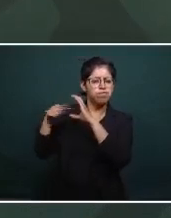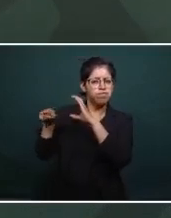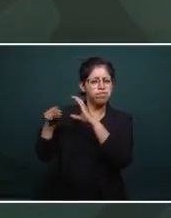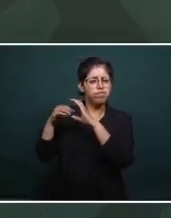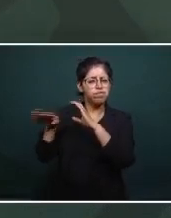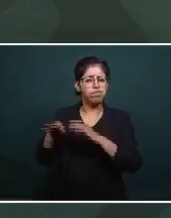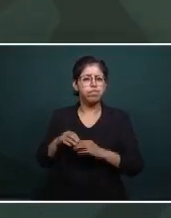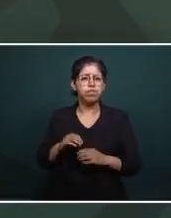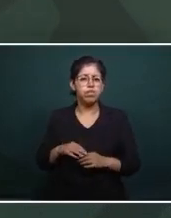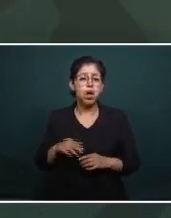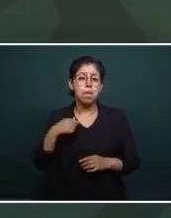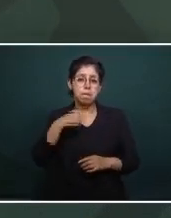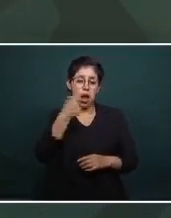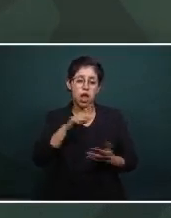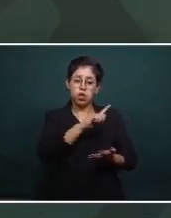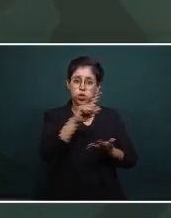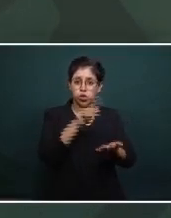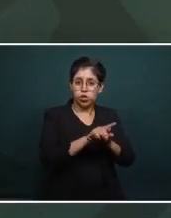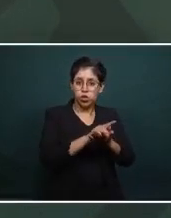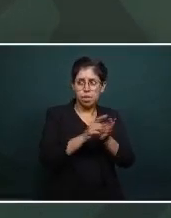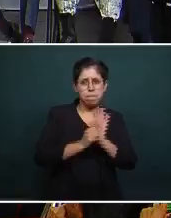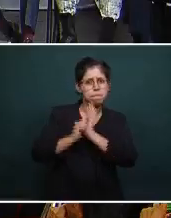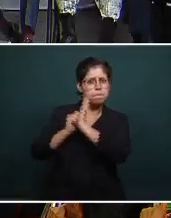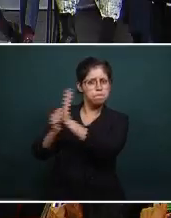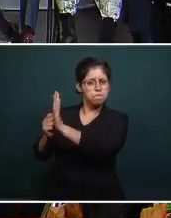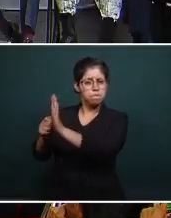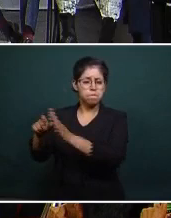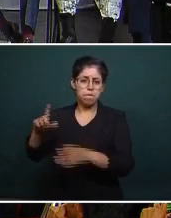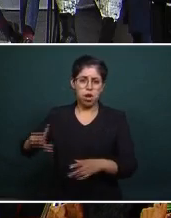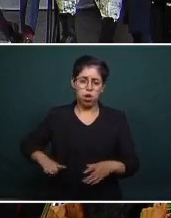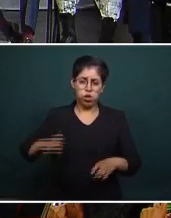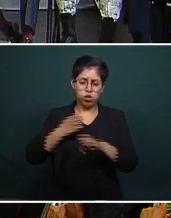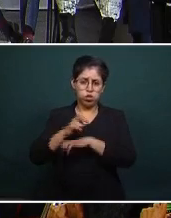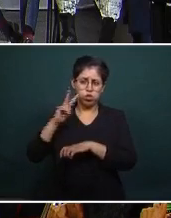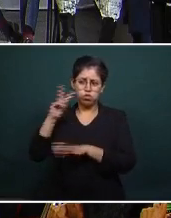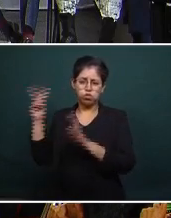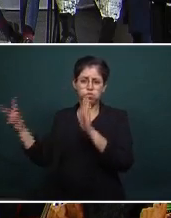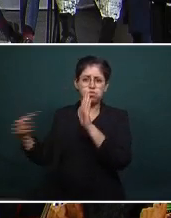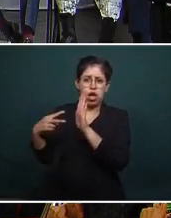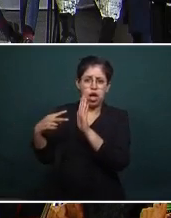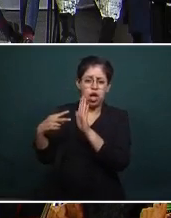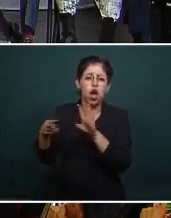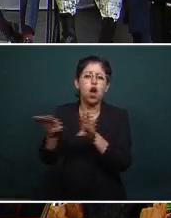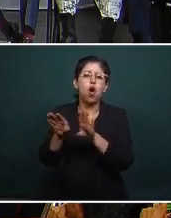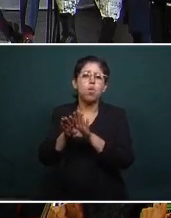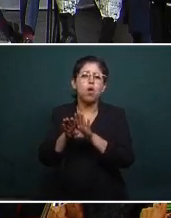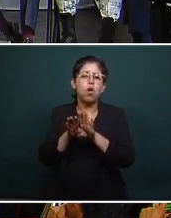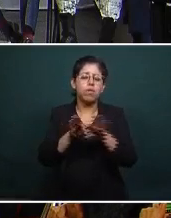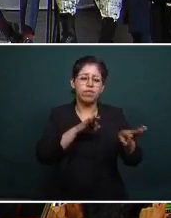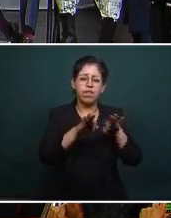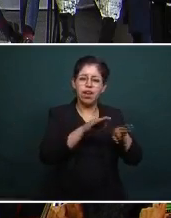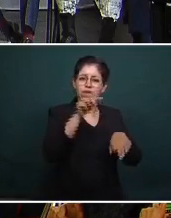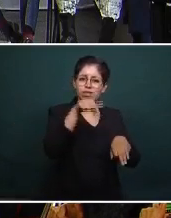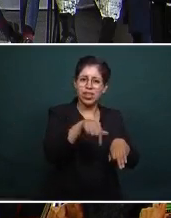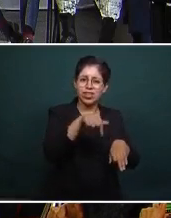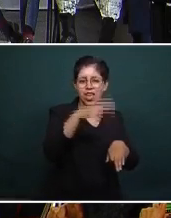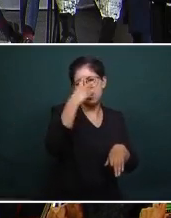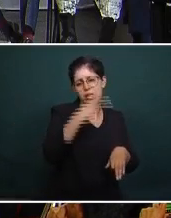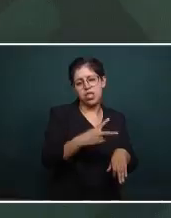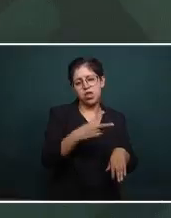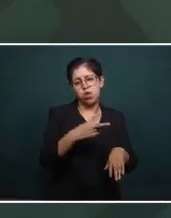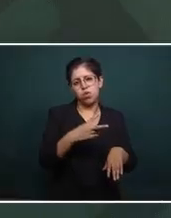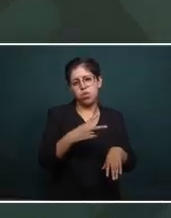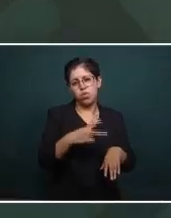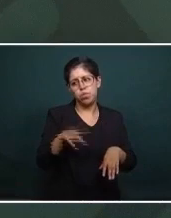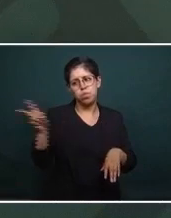sobre nuestra legislación y los procedimientos que se siguen en esta materia,